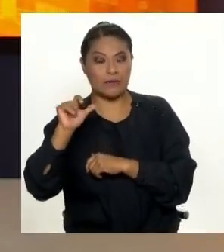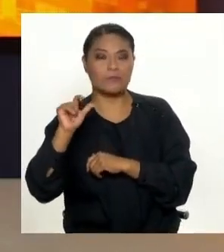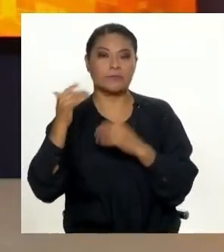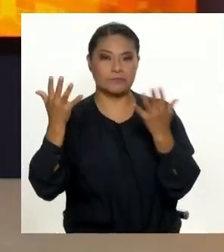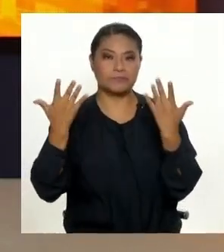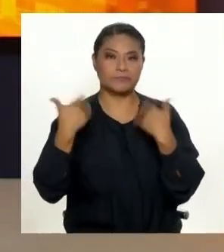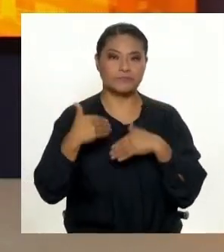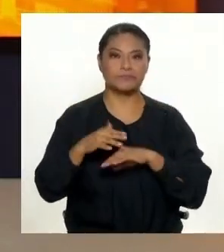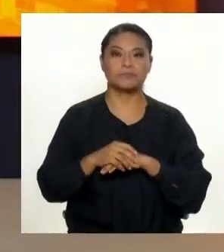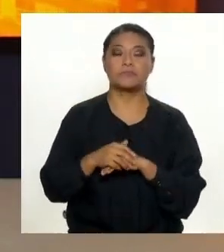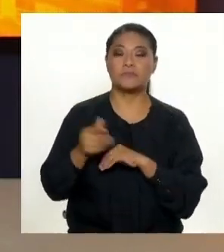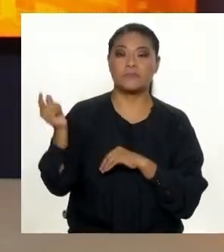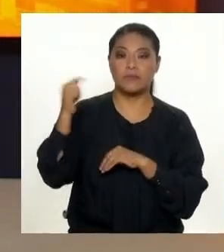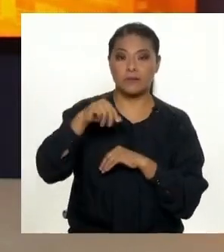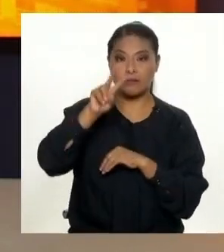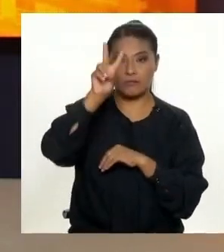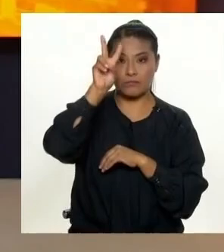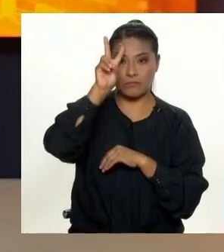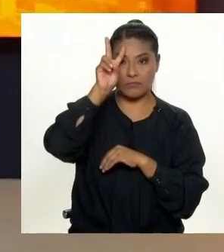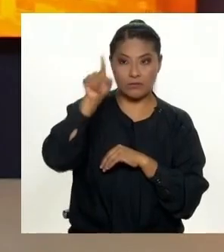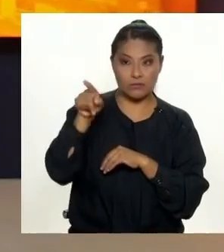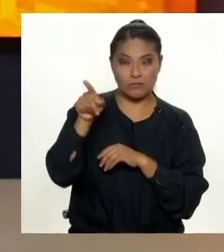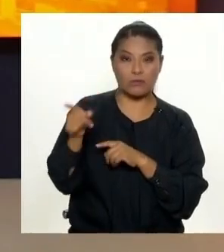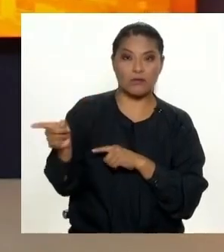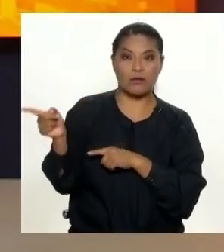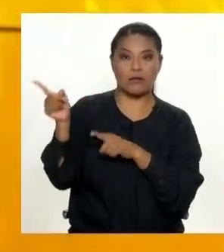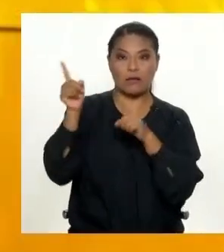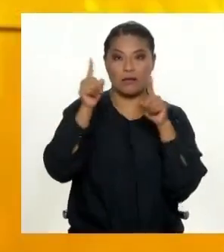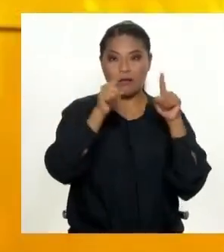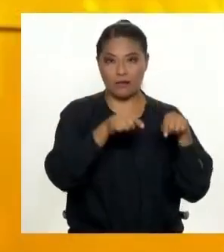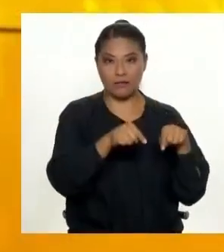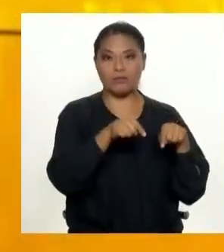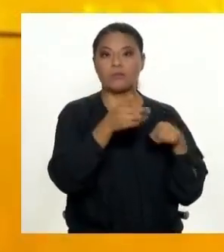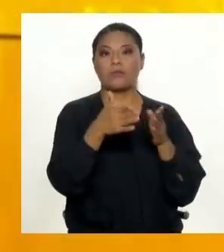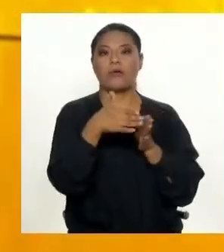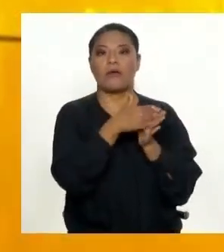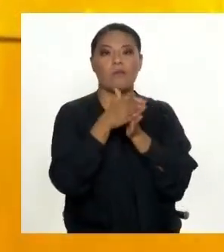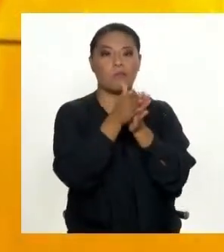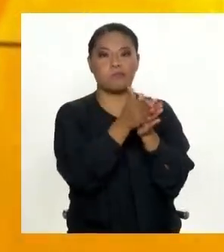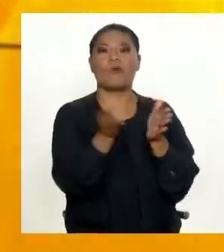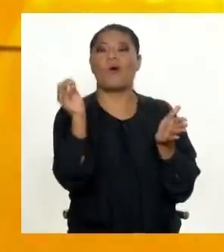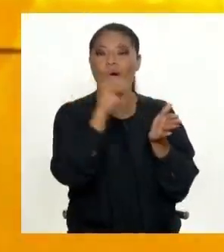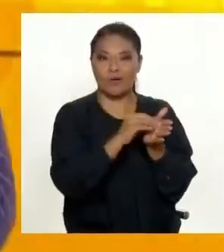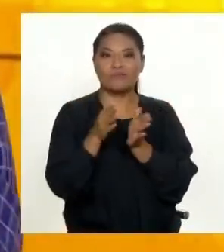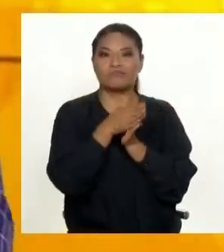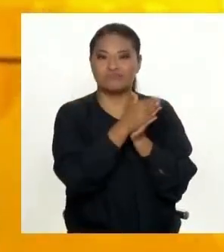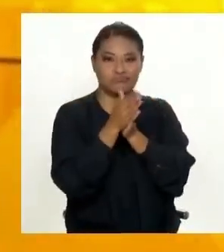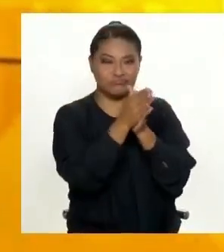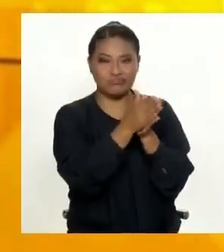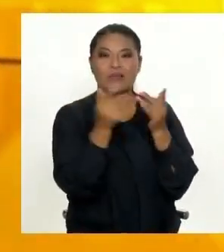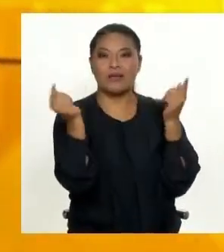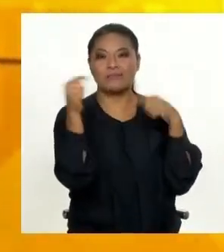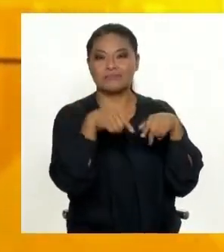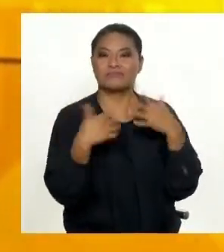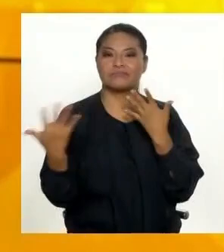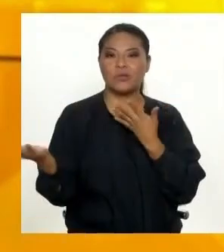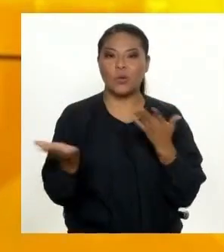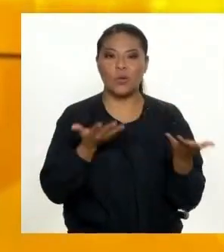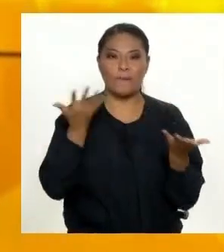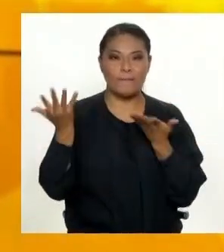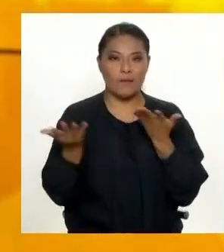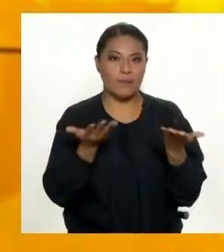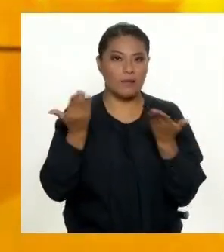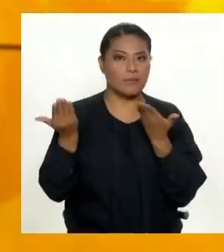Y de Perú para el mundo, ahora nos vamos del estudio nuevamente hacia Pucallpa. Nuevamente, vamos a ver cómo va ese bailongo de los